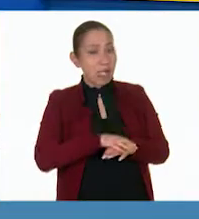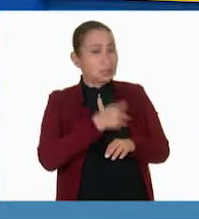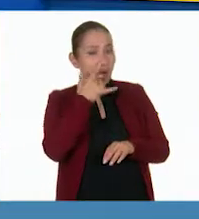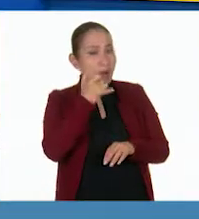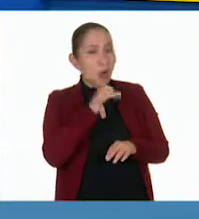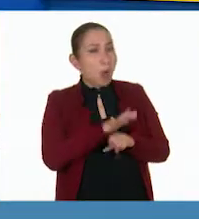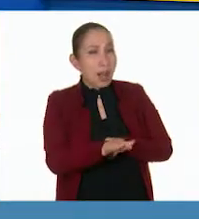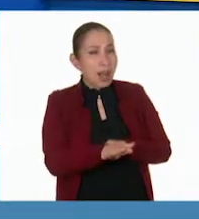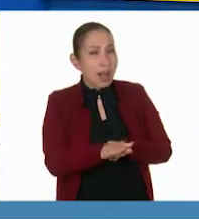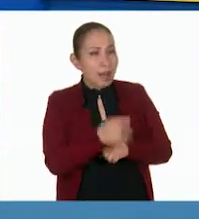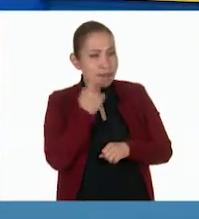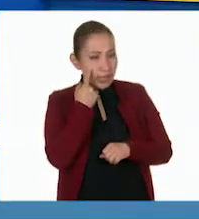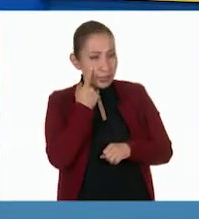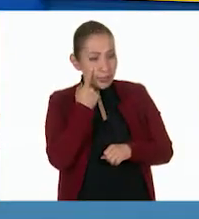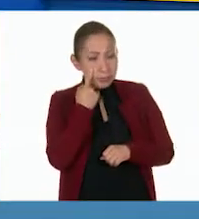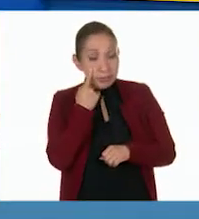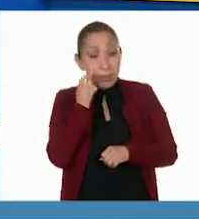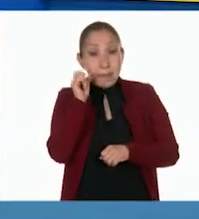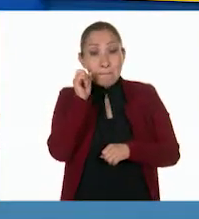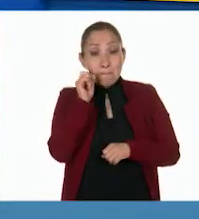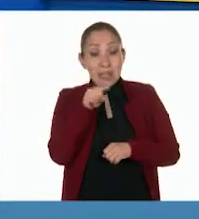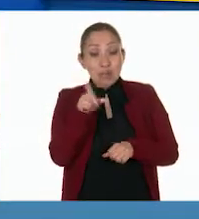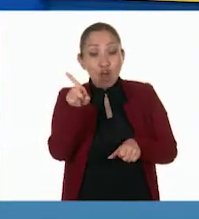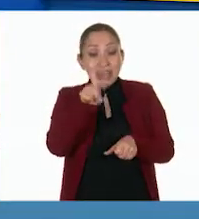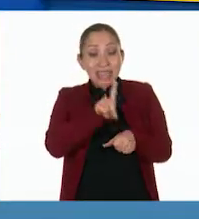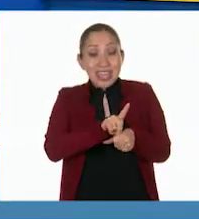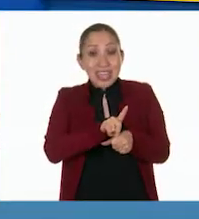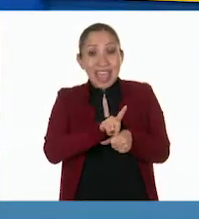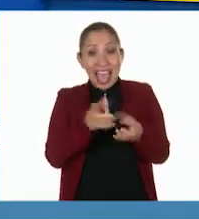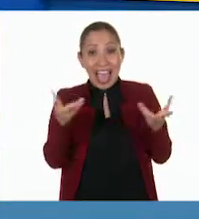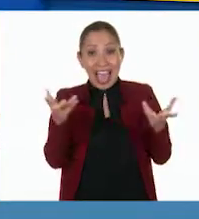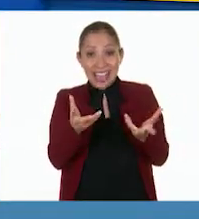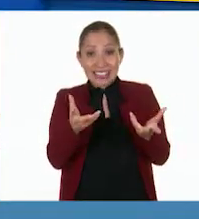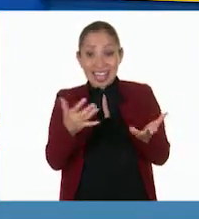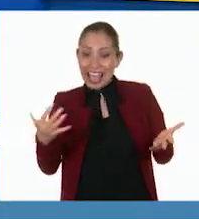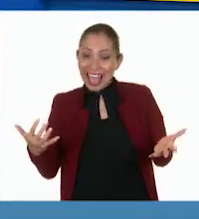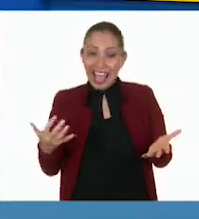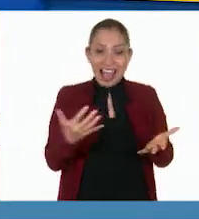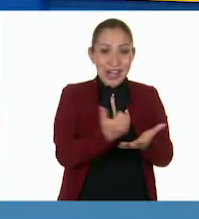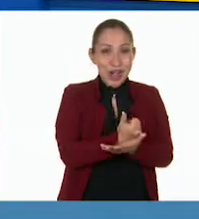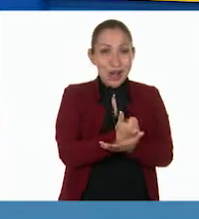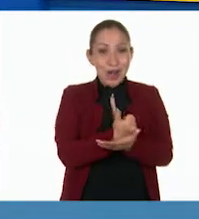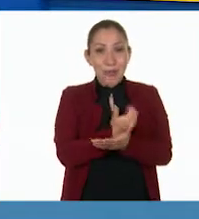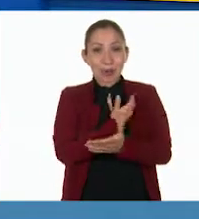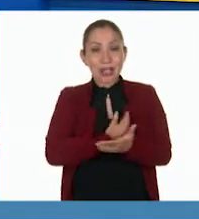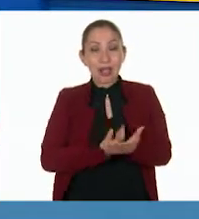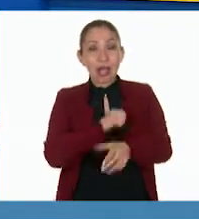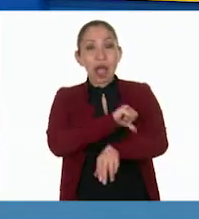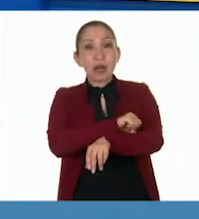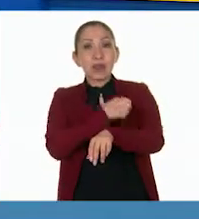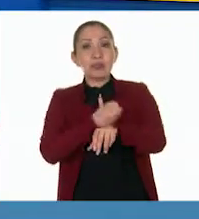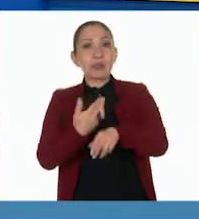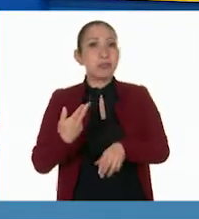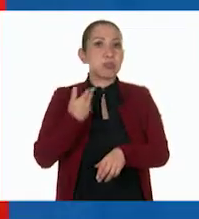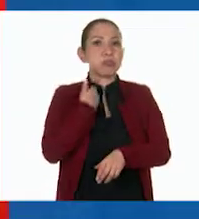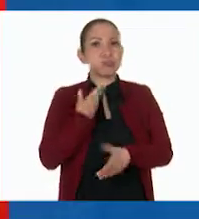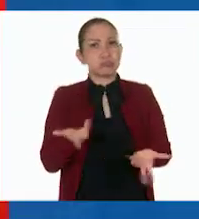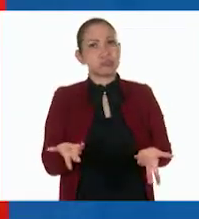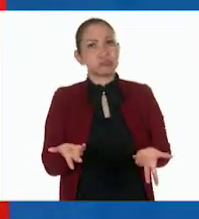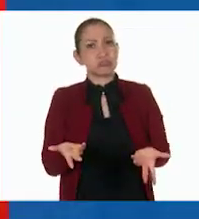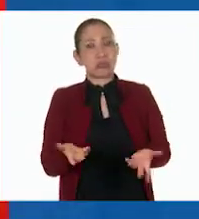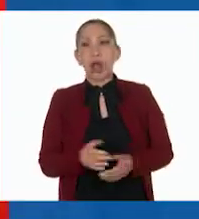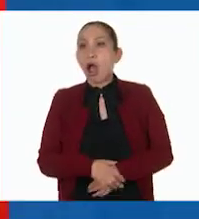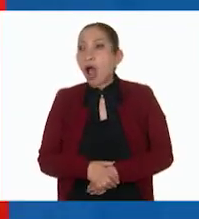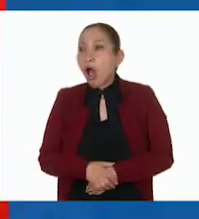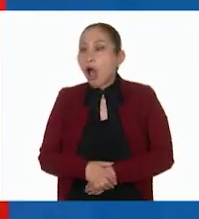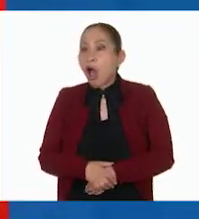sospechoso? Sí, por favor. Que justo en el día de la celebración de la victoria electoral, Álvaro Obregón fue asesinado.